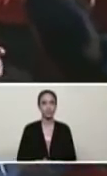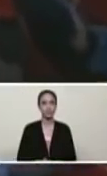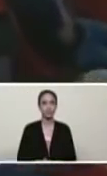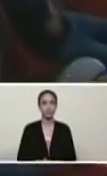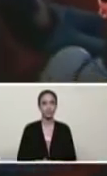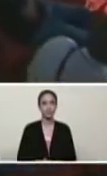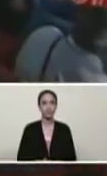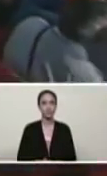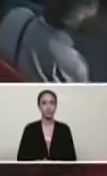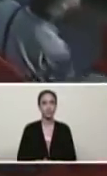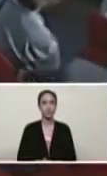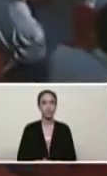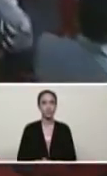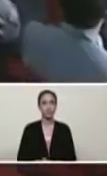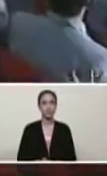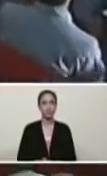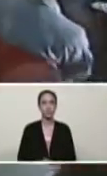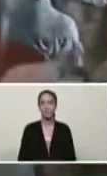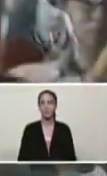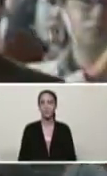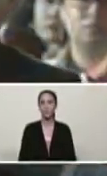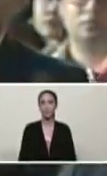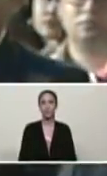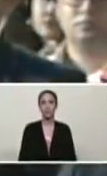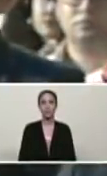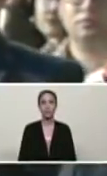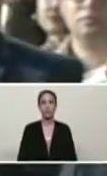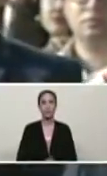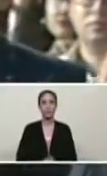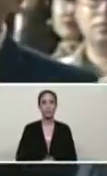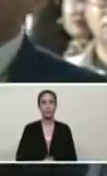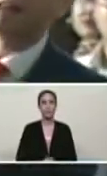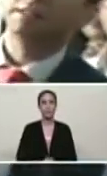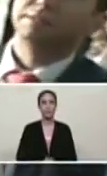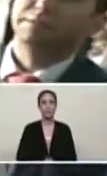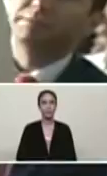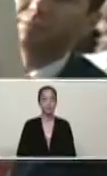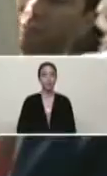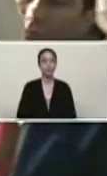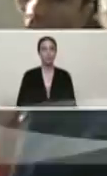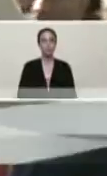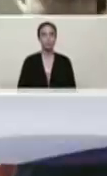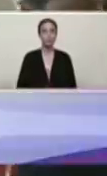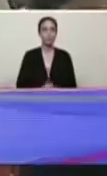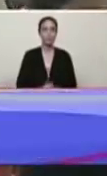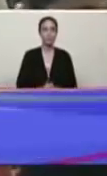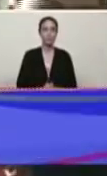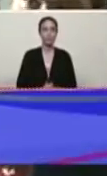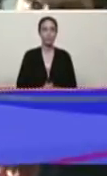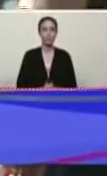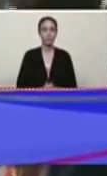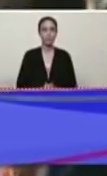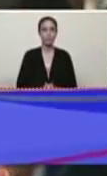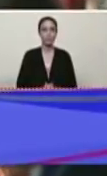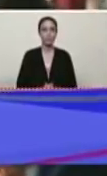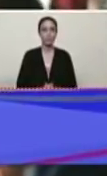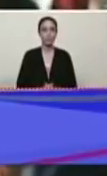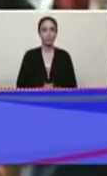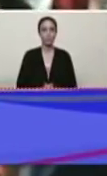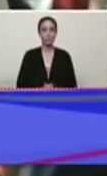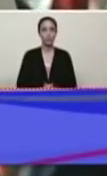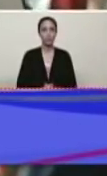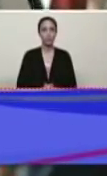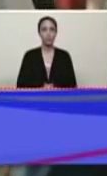Bem, para mim é honor estar aqui expressando em nome do Conselho Mundial da